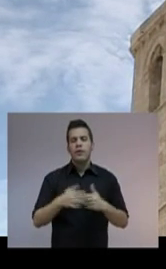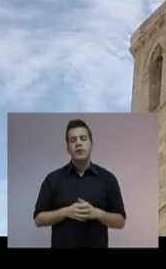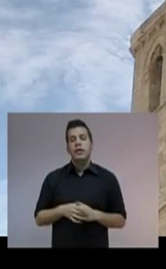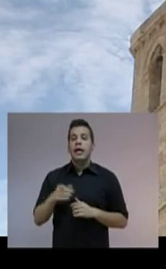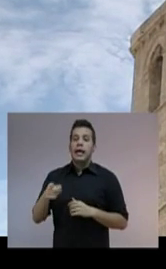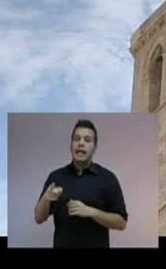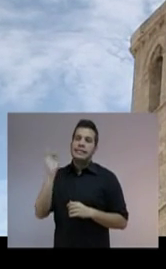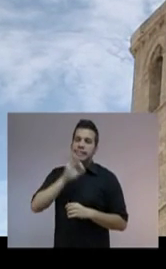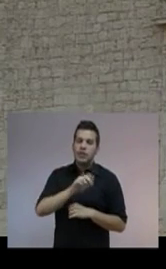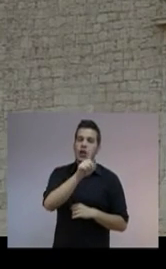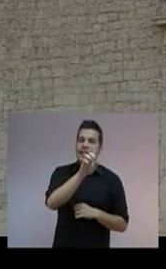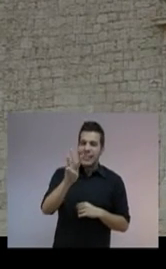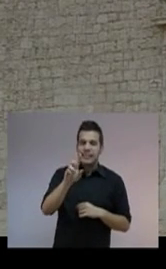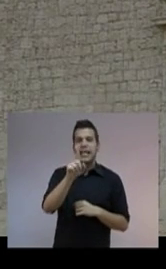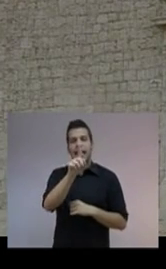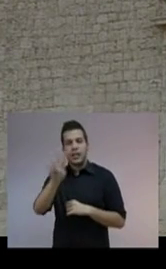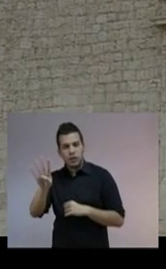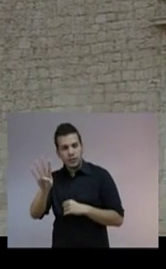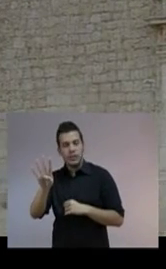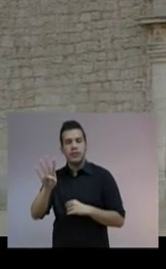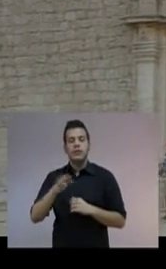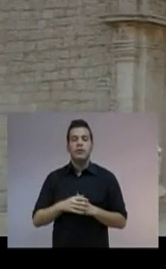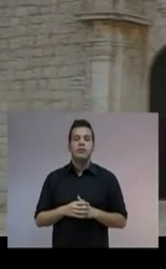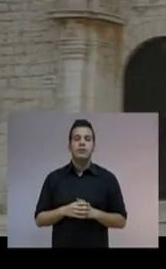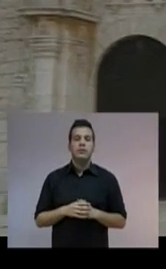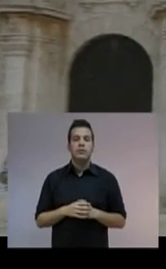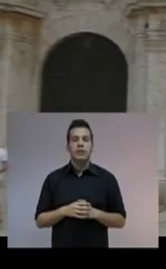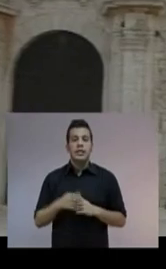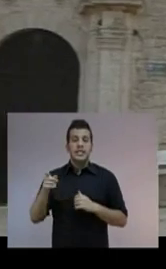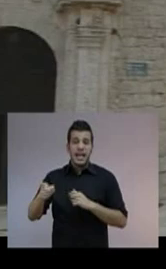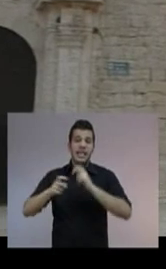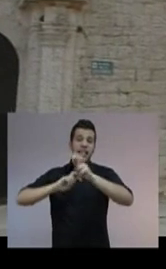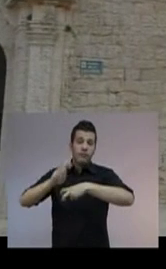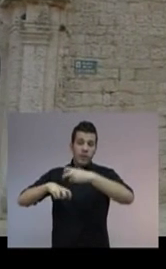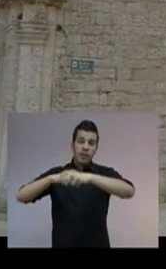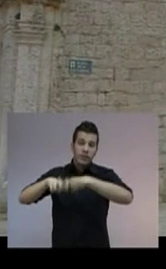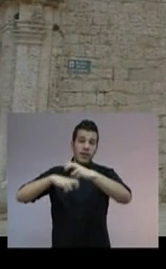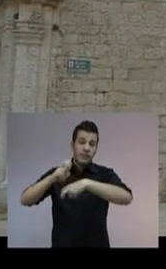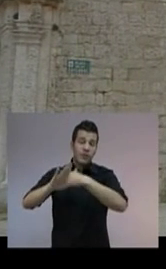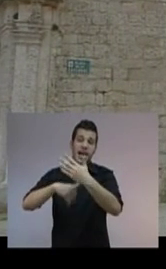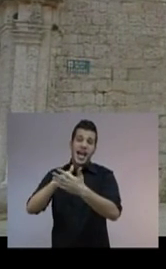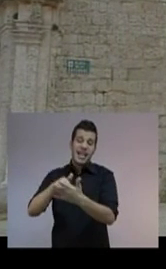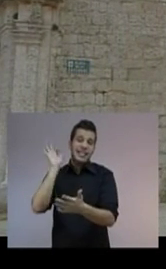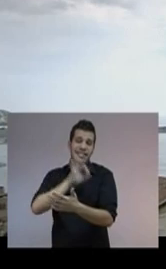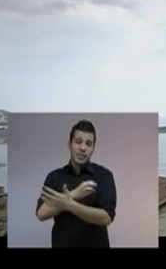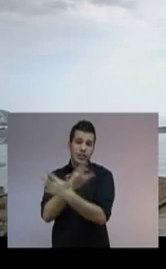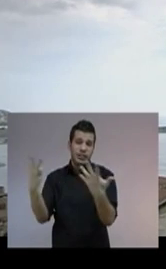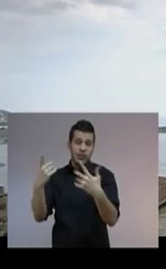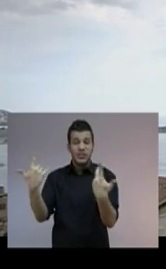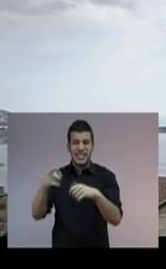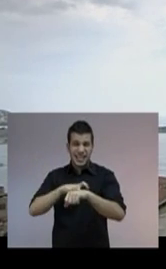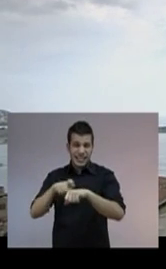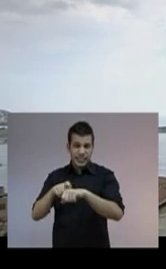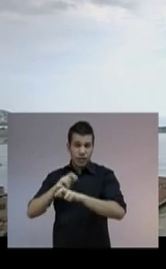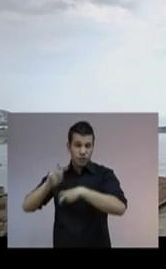siglo XIII-XIV y fueron haciendo reformas hasta el siglo XVIII. Entonces tenemos diferentes estilos,